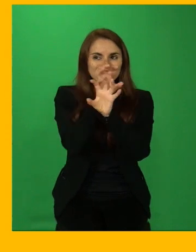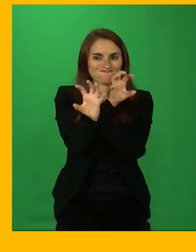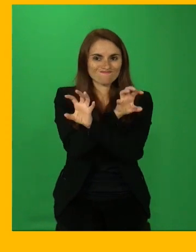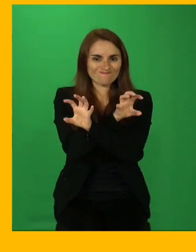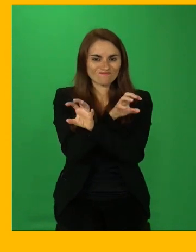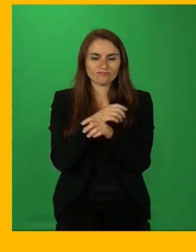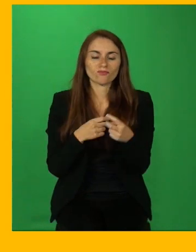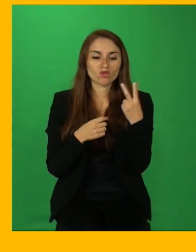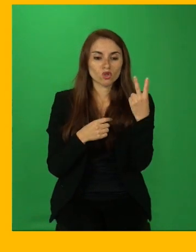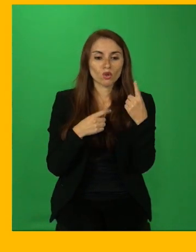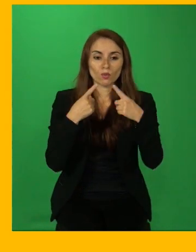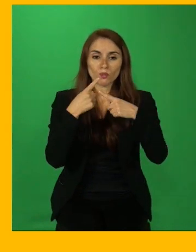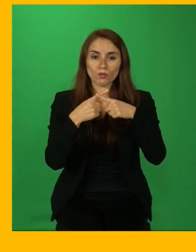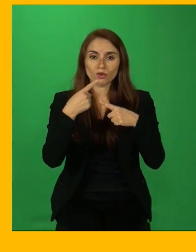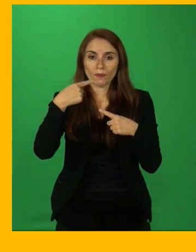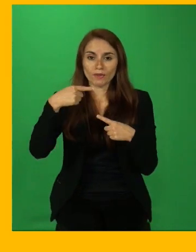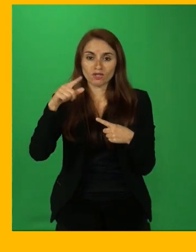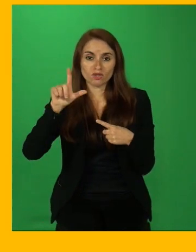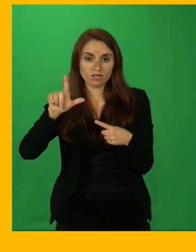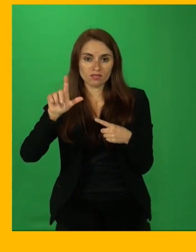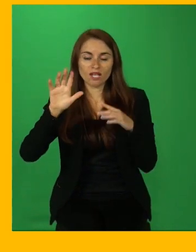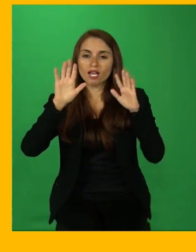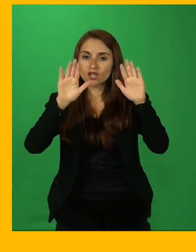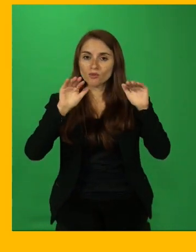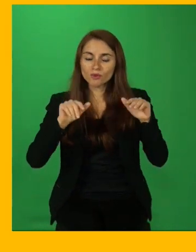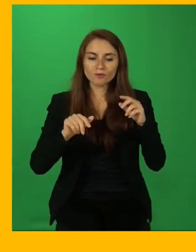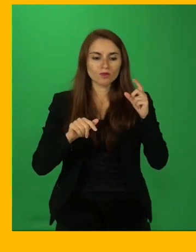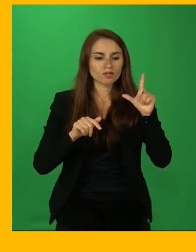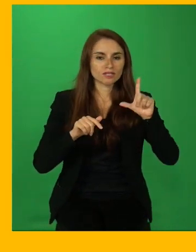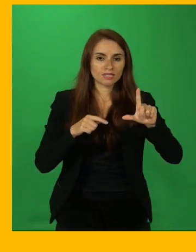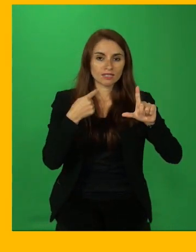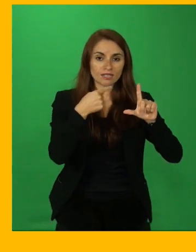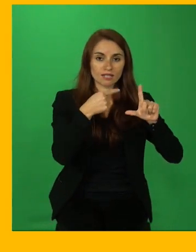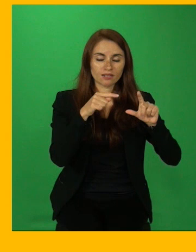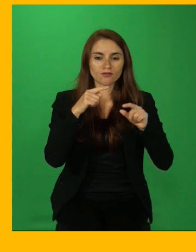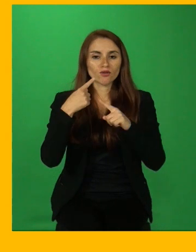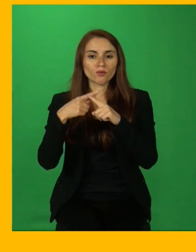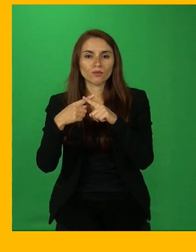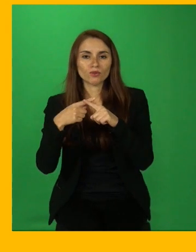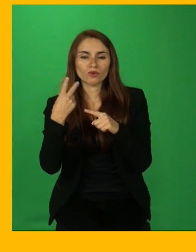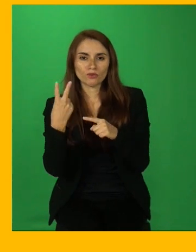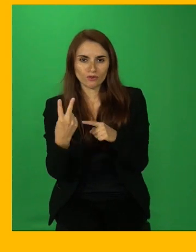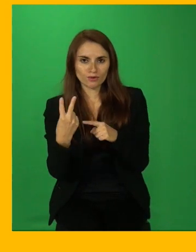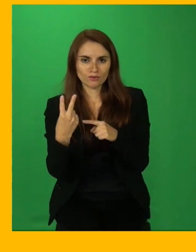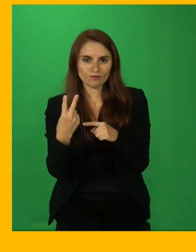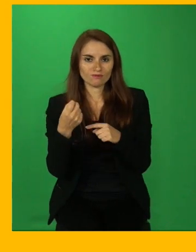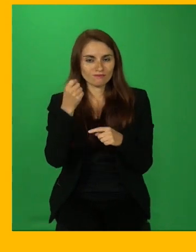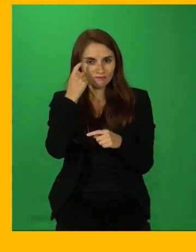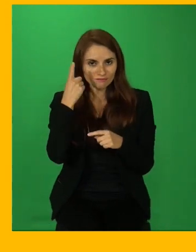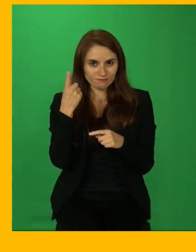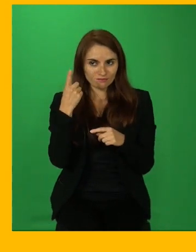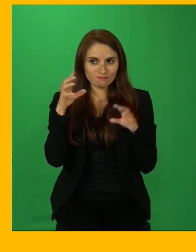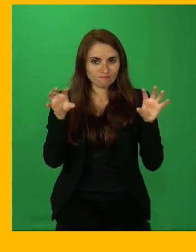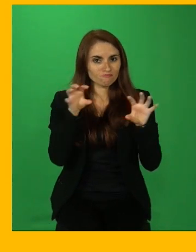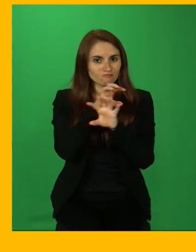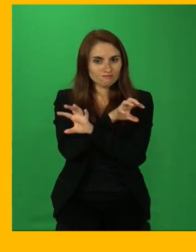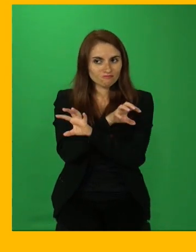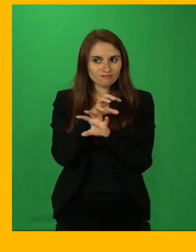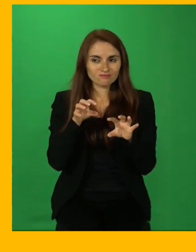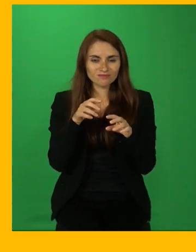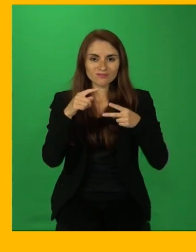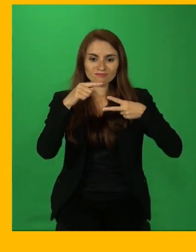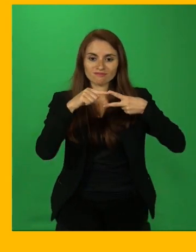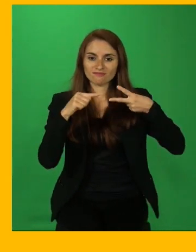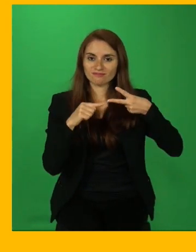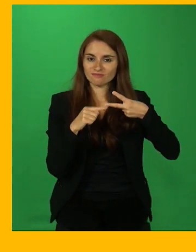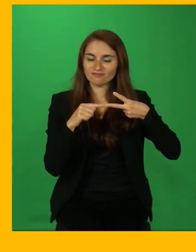2 7 negativo es lo mismo que decir 7 negativo por 2 por lo tanto no es cierto ambas